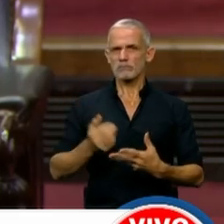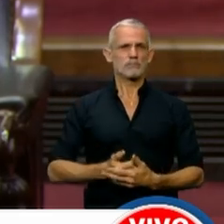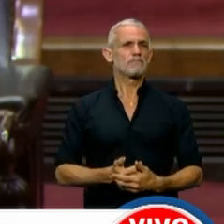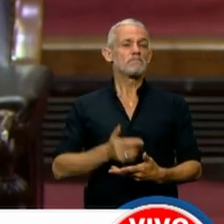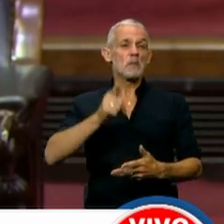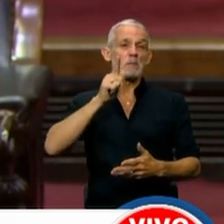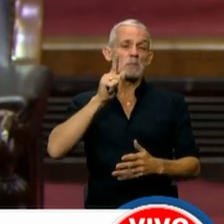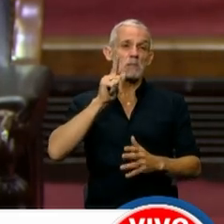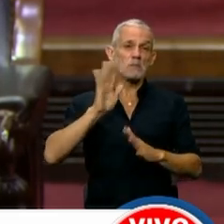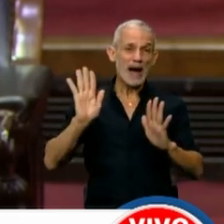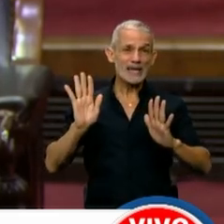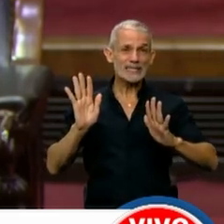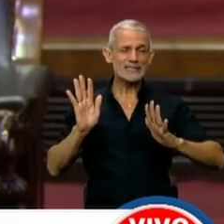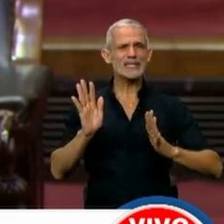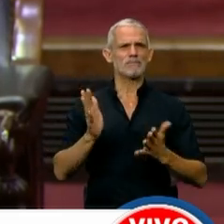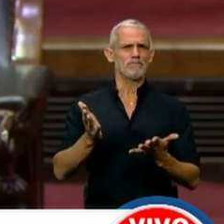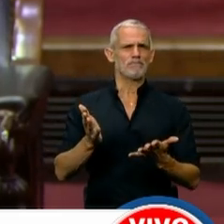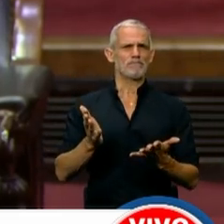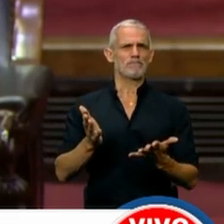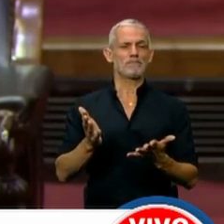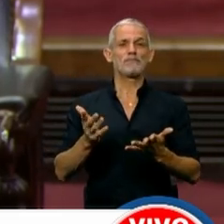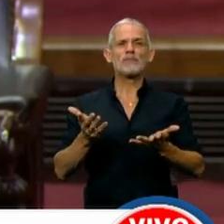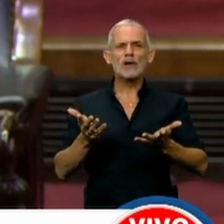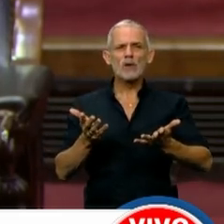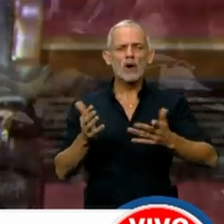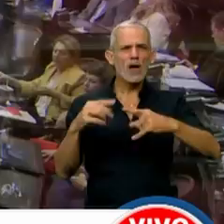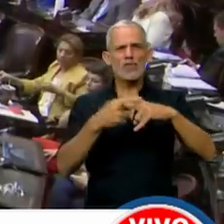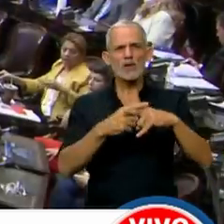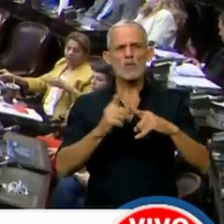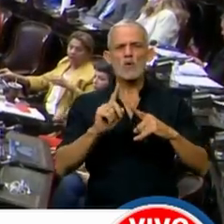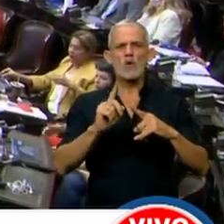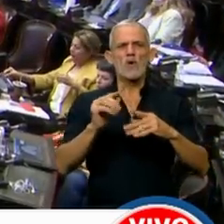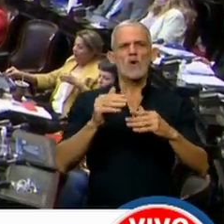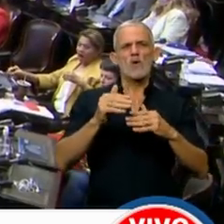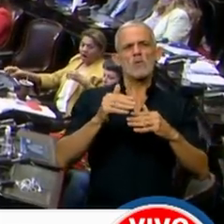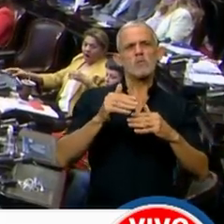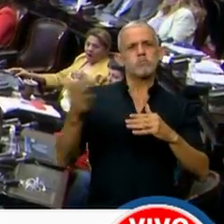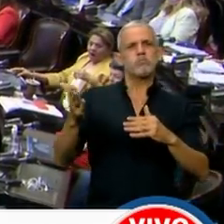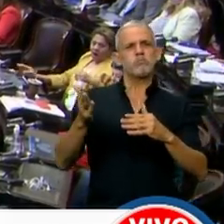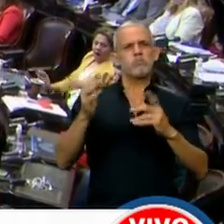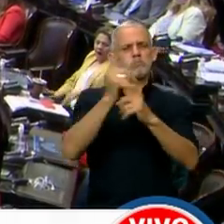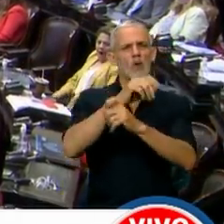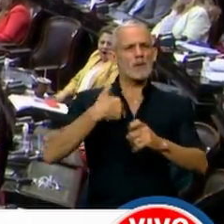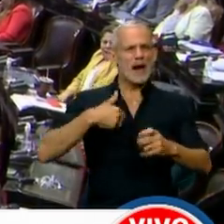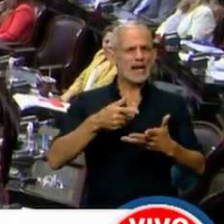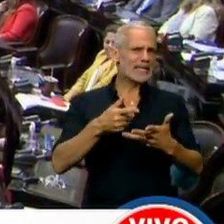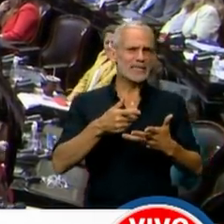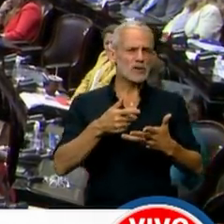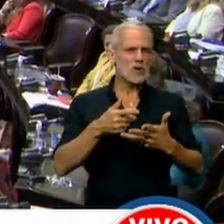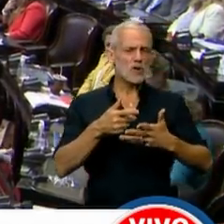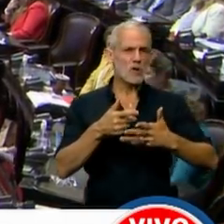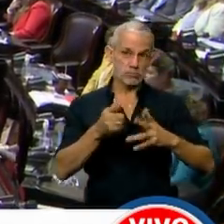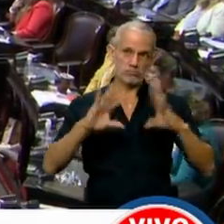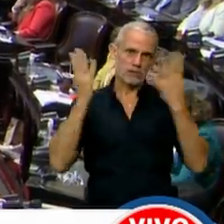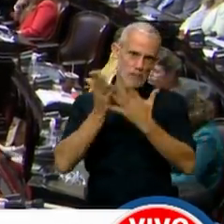que parece poner afuera de la discusión de los problemas que tenemos los argentinos y en el y en el